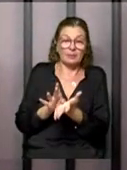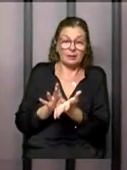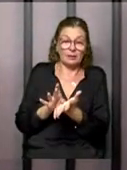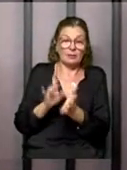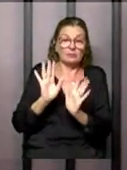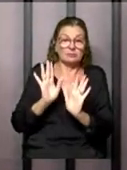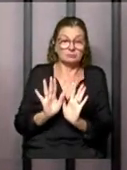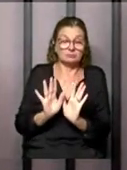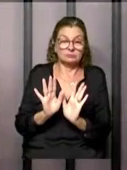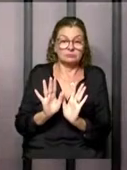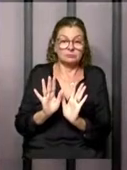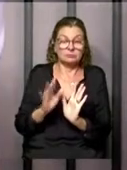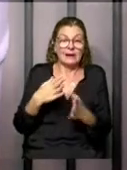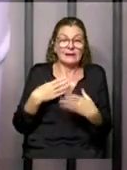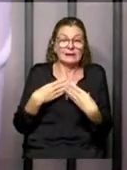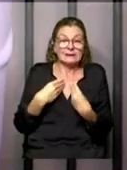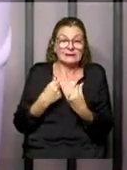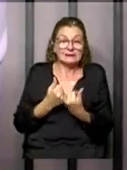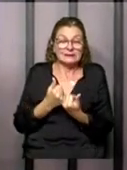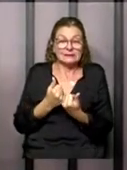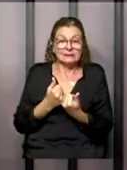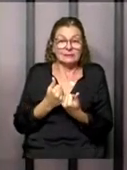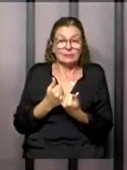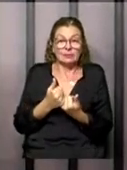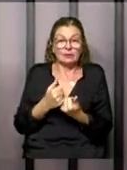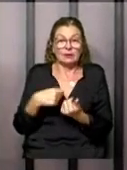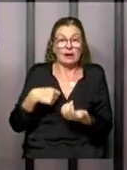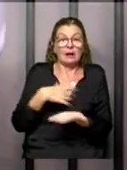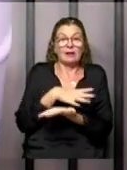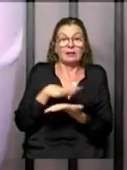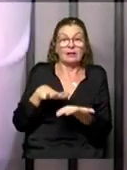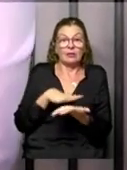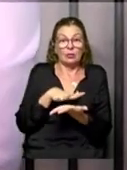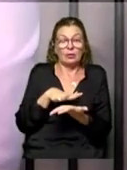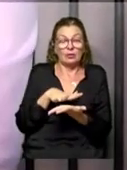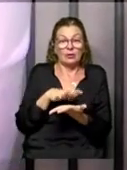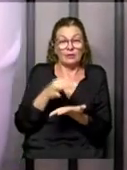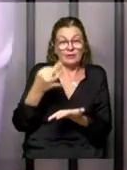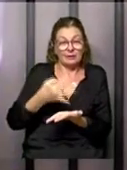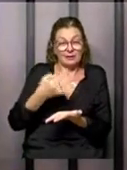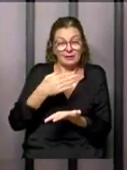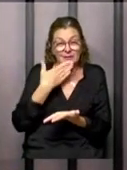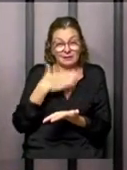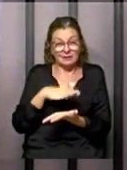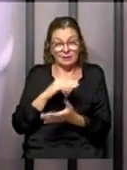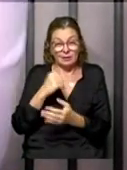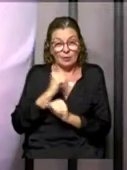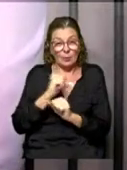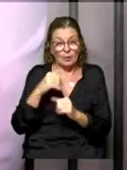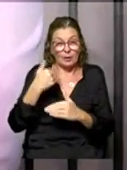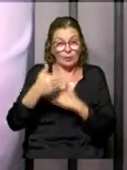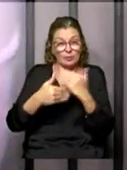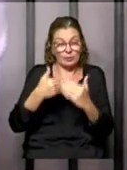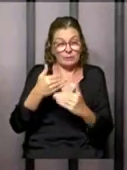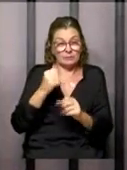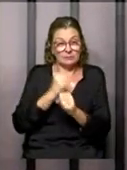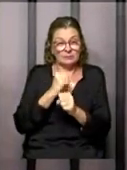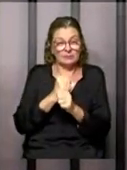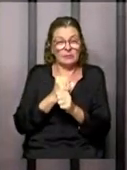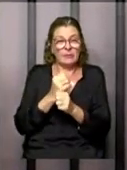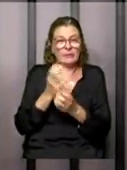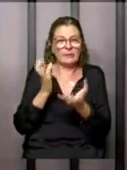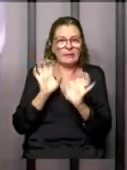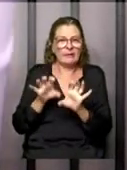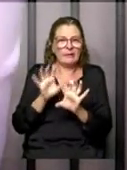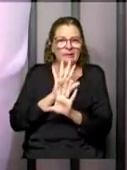abusivo. Para sentir eso, tenés que estar en la situación de que realmente entiendas que no puedes continuar con la tarea. Y no es que quieras